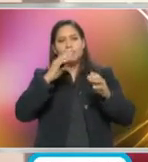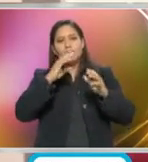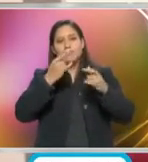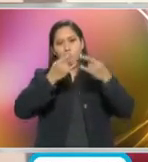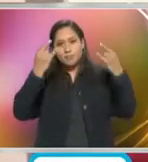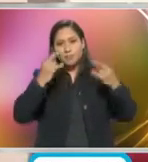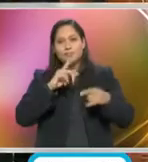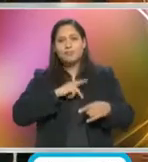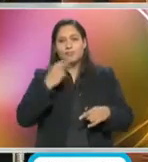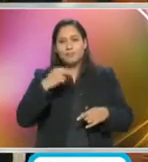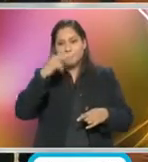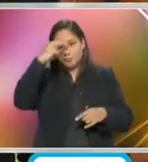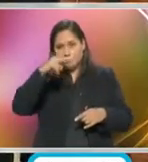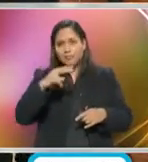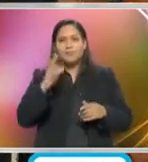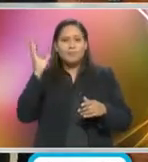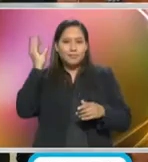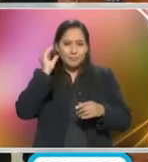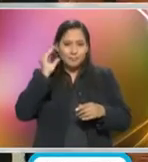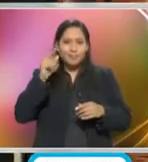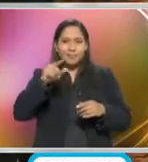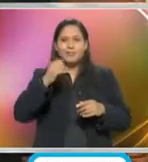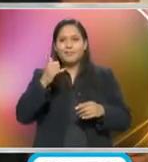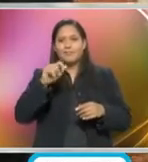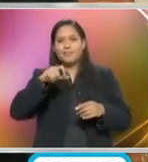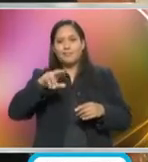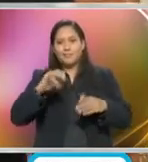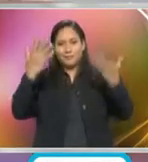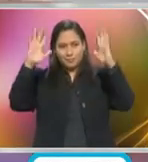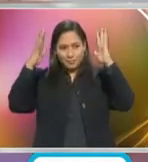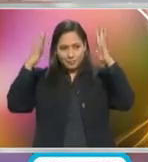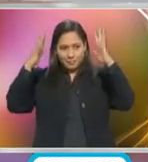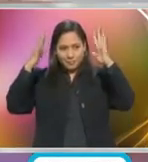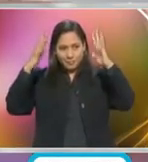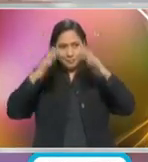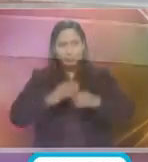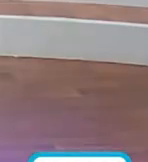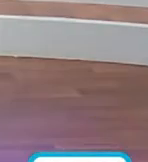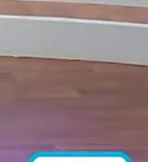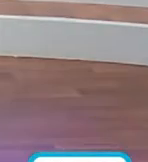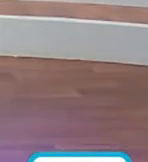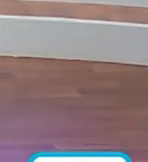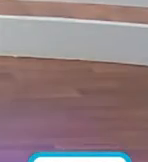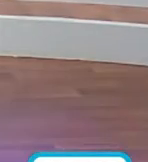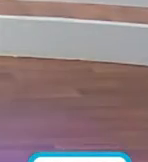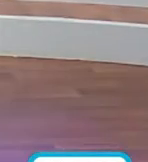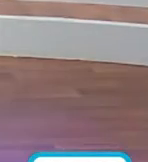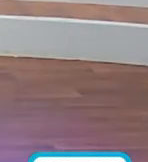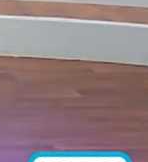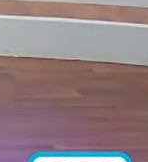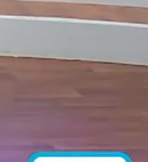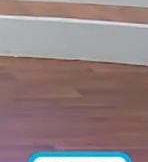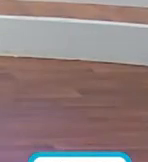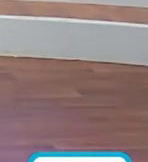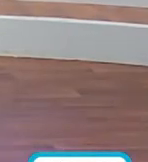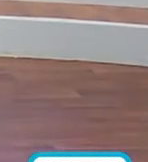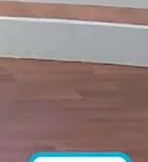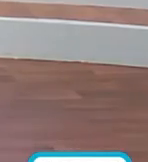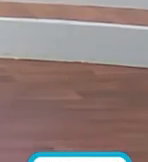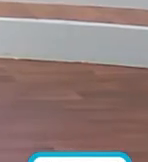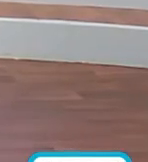es México. Pues escuchemos la Marco Antonio, el Jackie. Con todo cariño para todos ustedes ahí en casita.